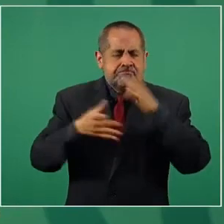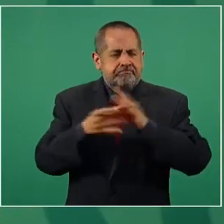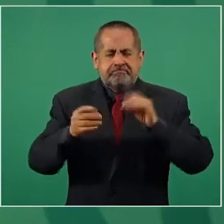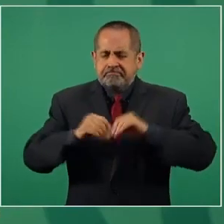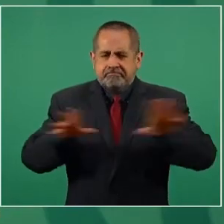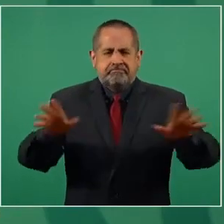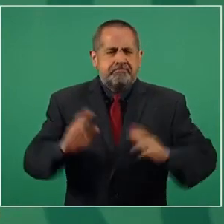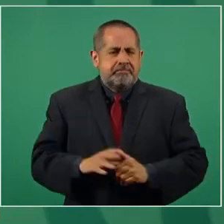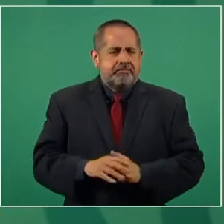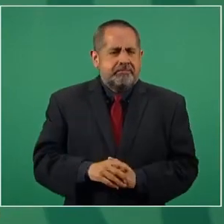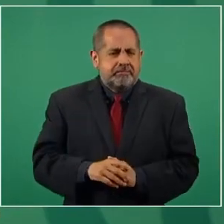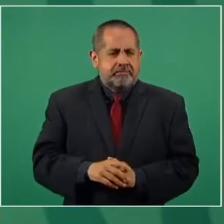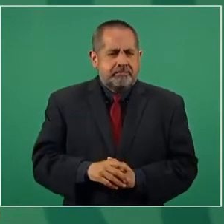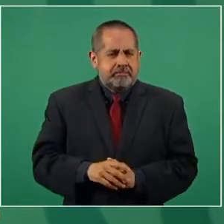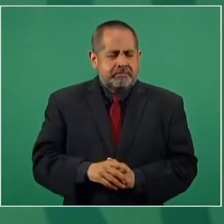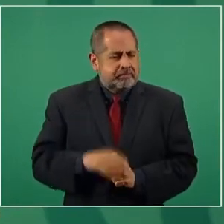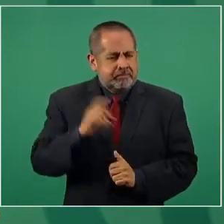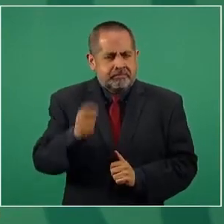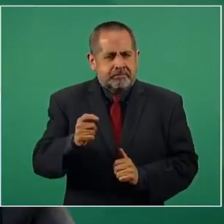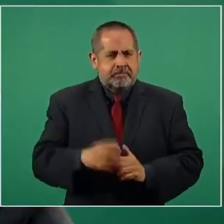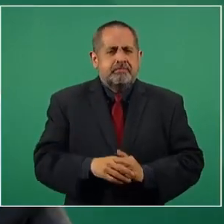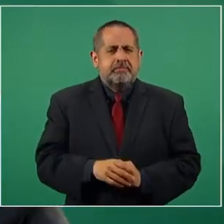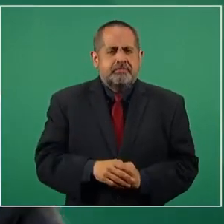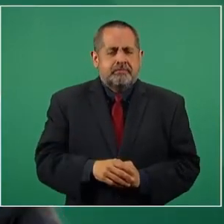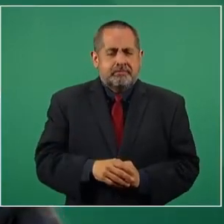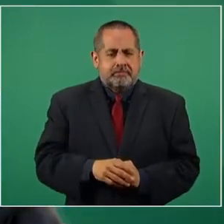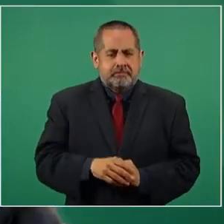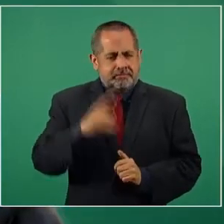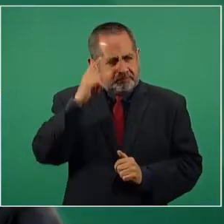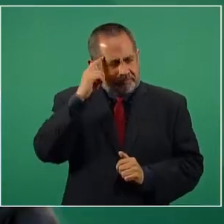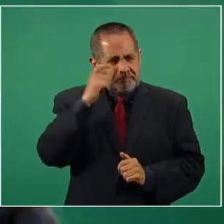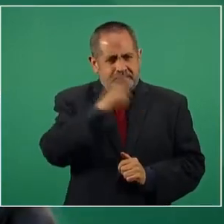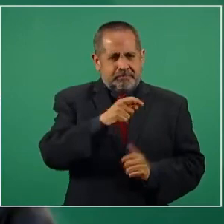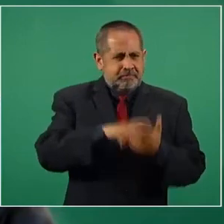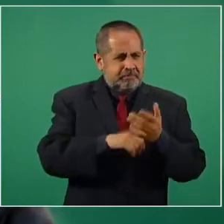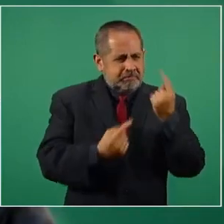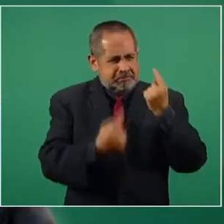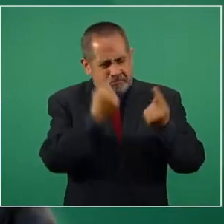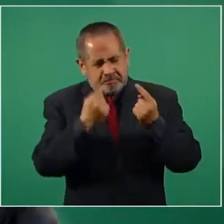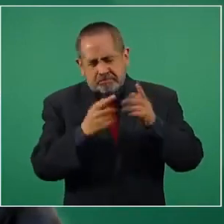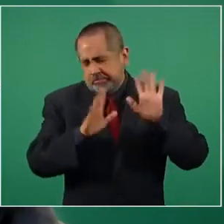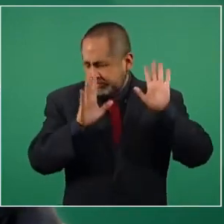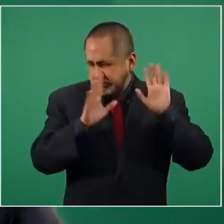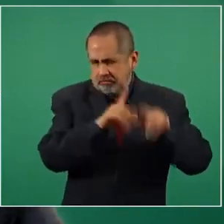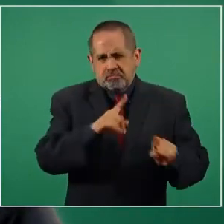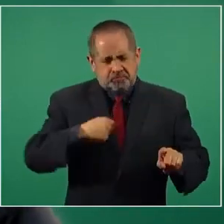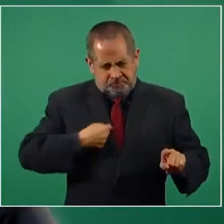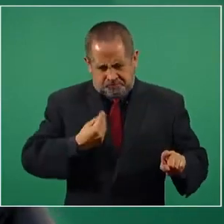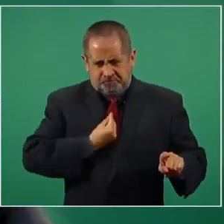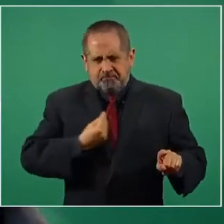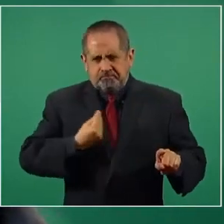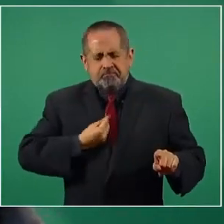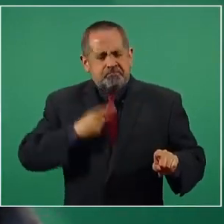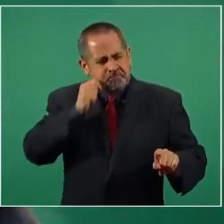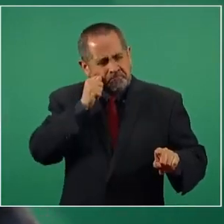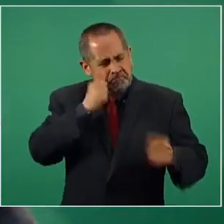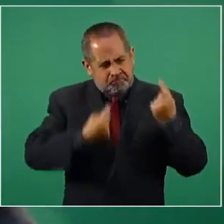Incluso hasta el extremo de los insultos. Yo aguanto.